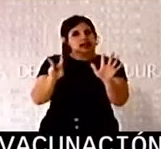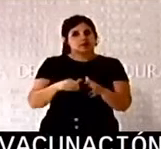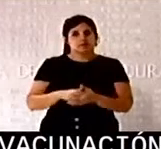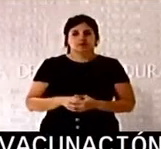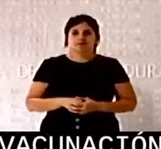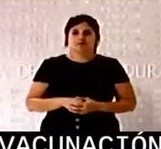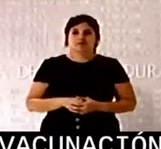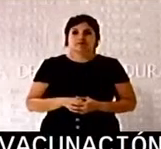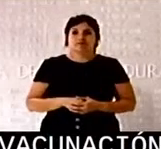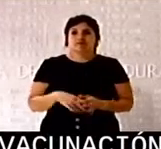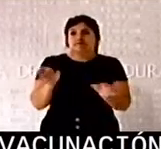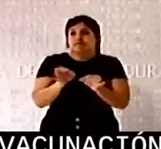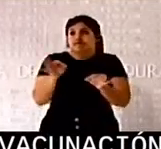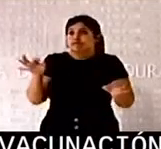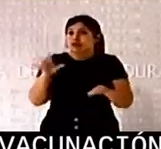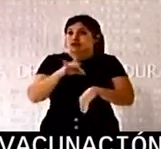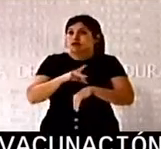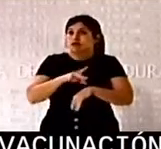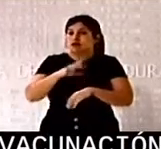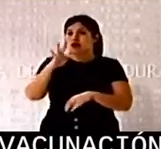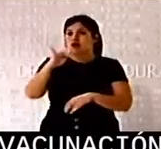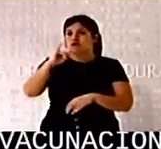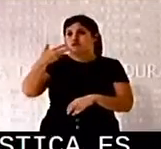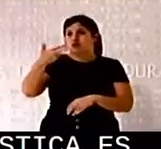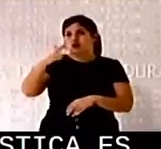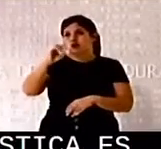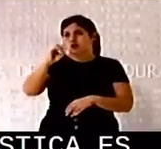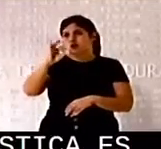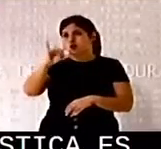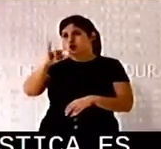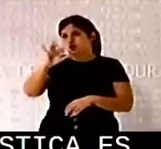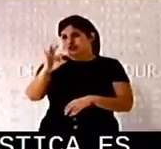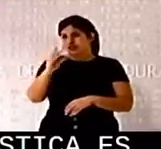Afortunadamente la fibrosis quística es una enfermedad